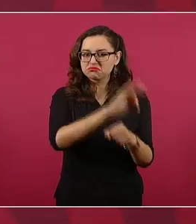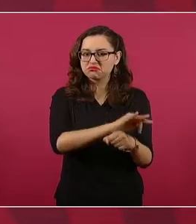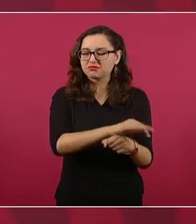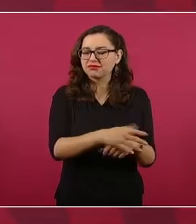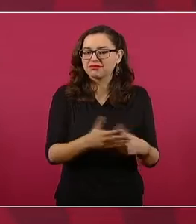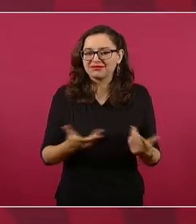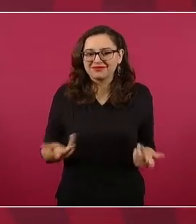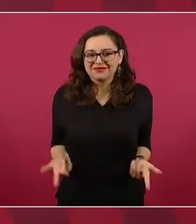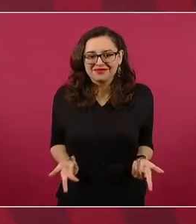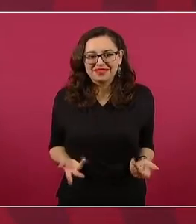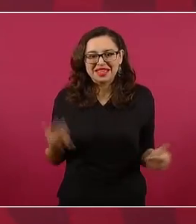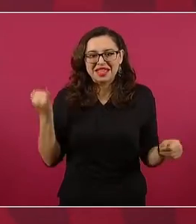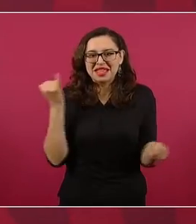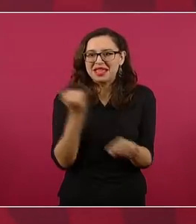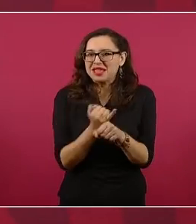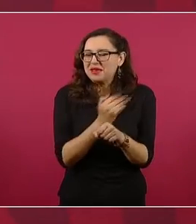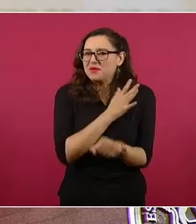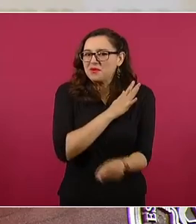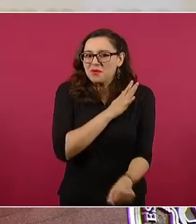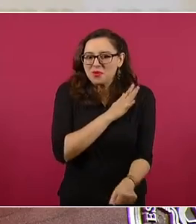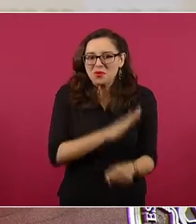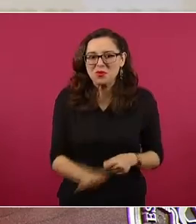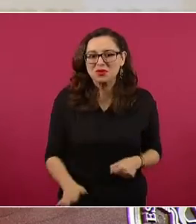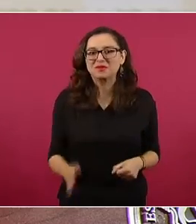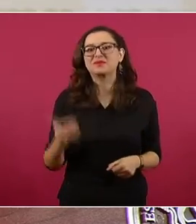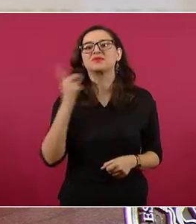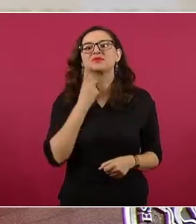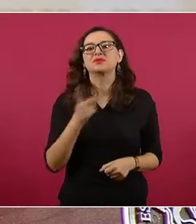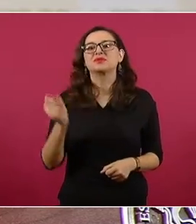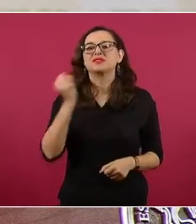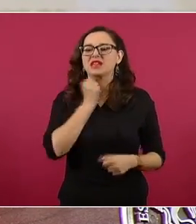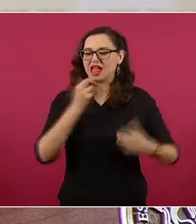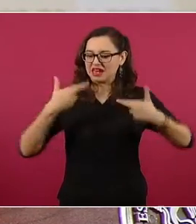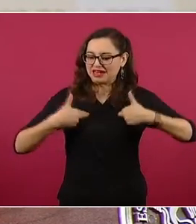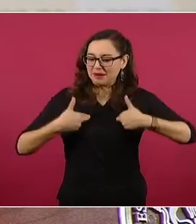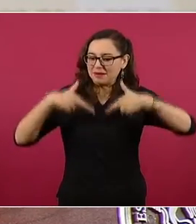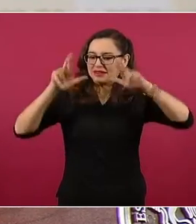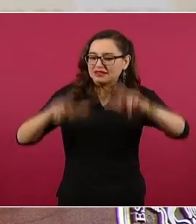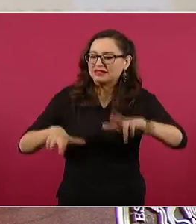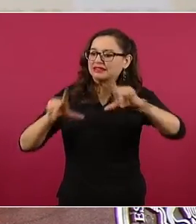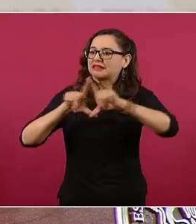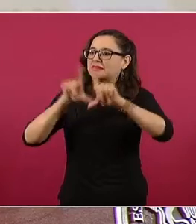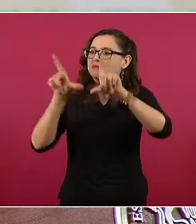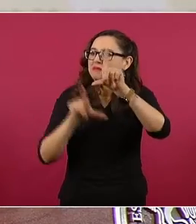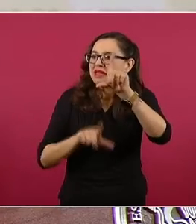Los legisladores, representantes supuestos del pueblo de México,